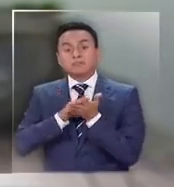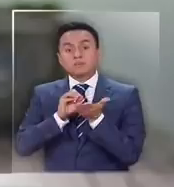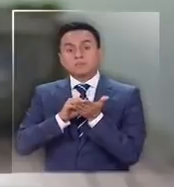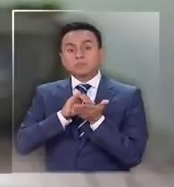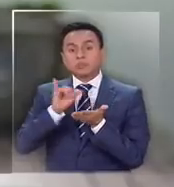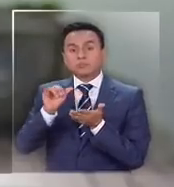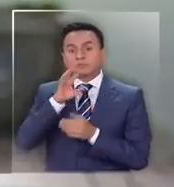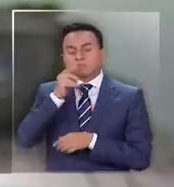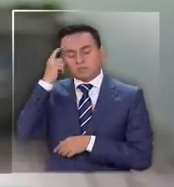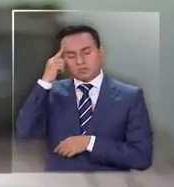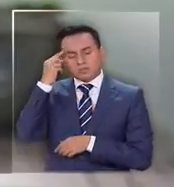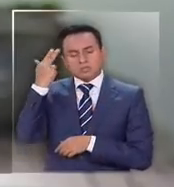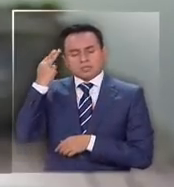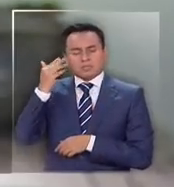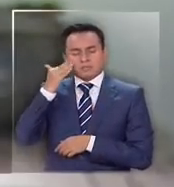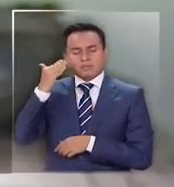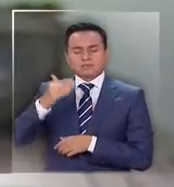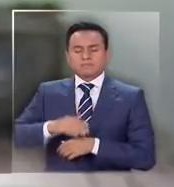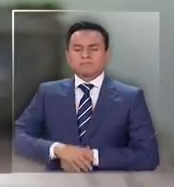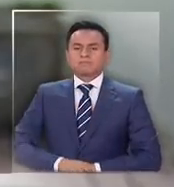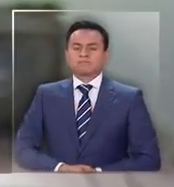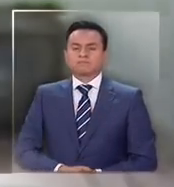en un minuto pensé suicidarme.